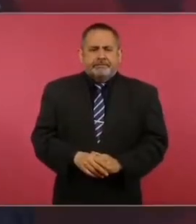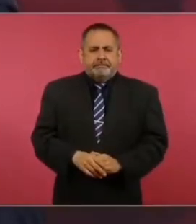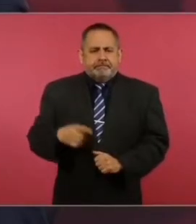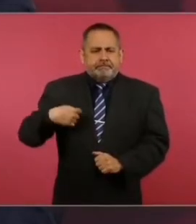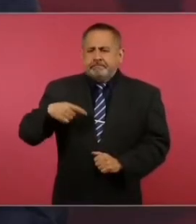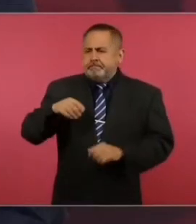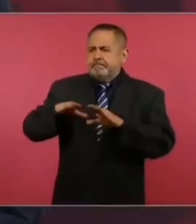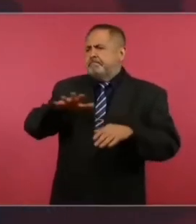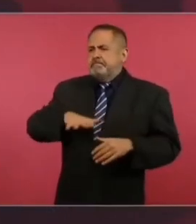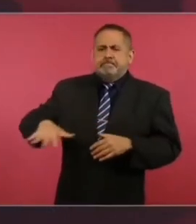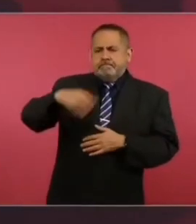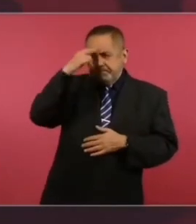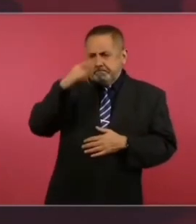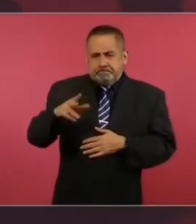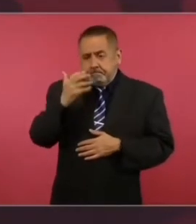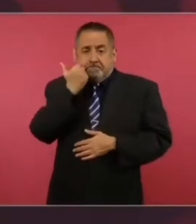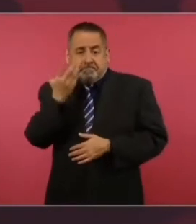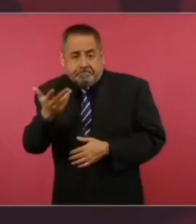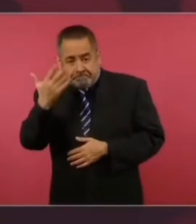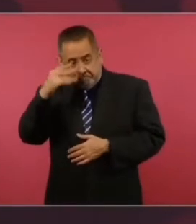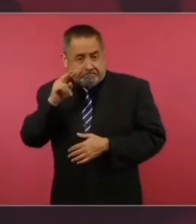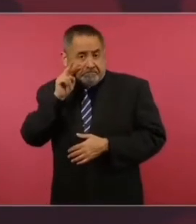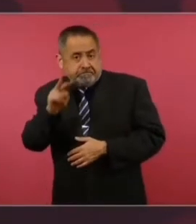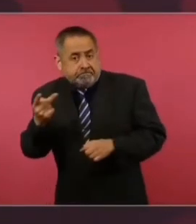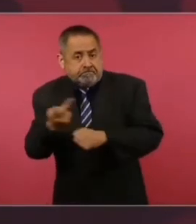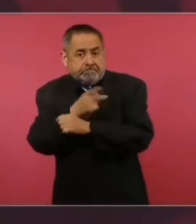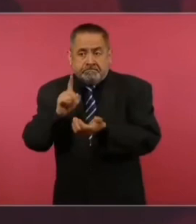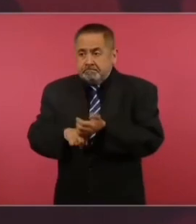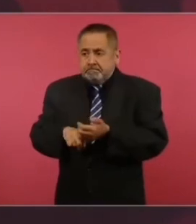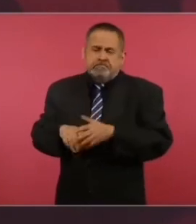empezamos a conocer al pueblo de México, a los que quieran verla